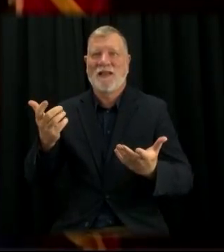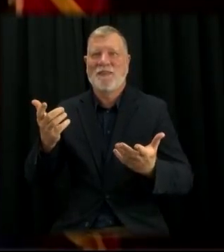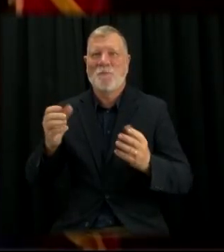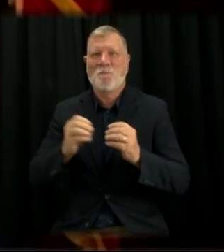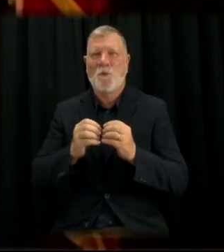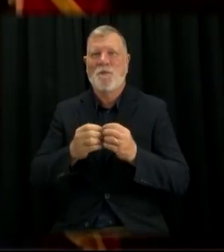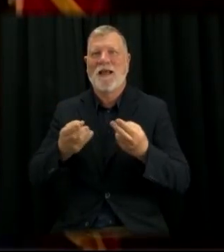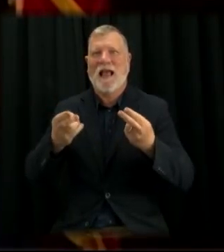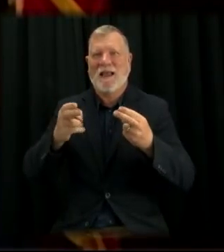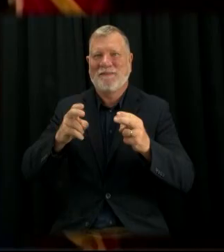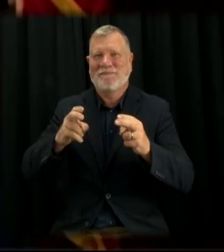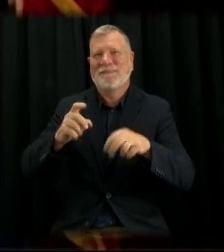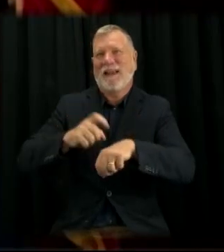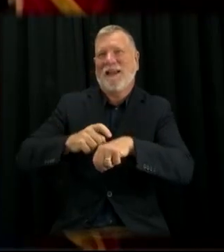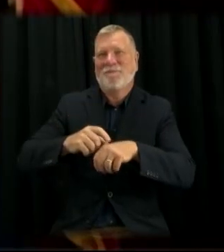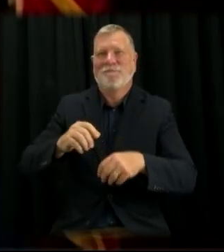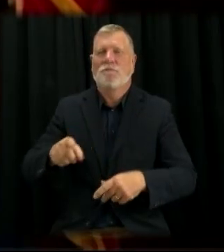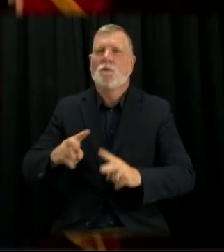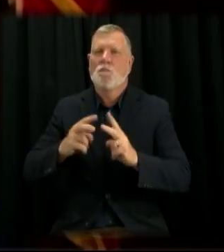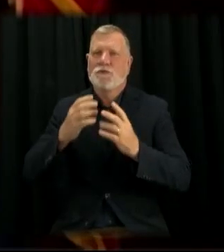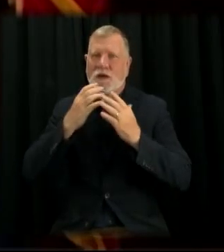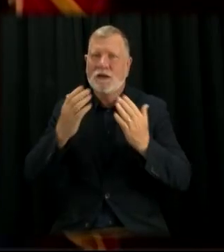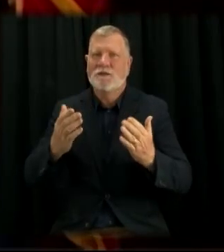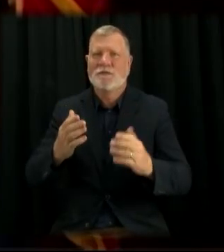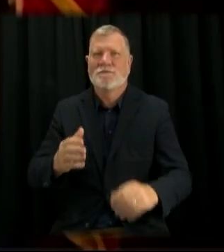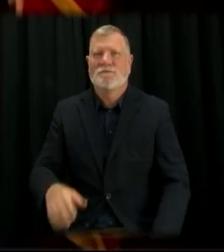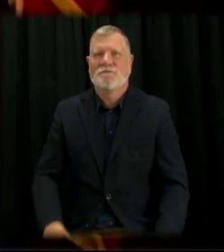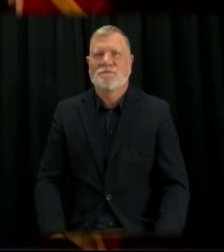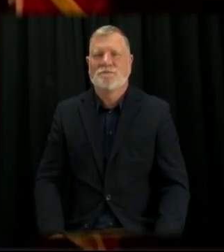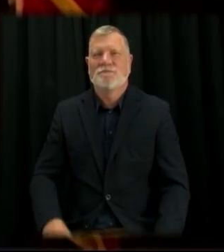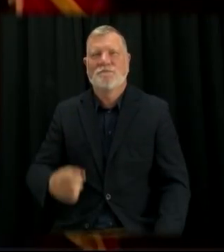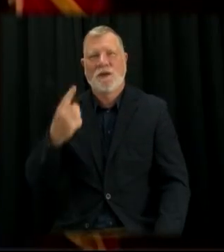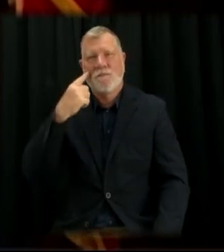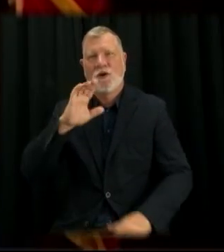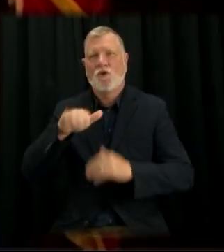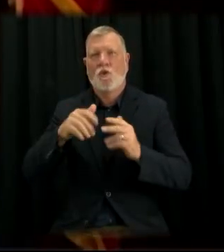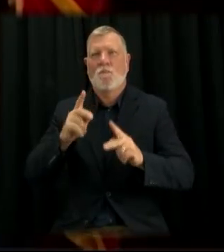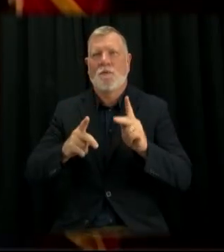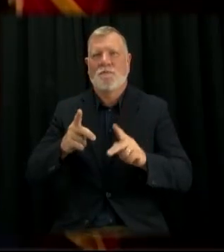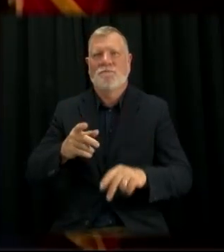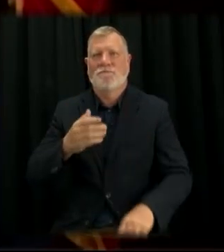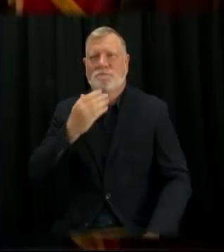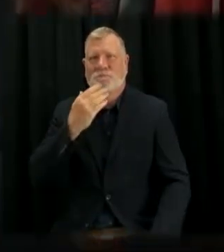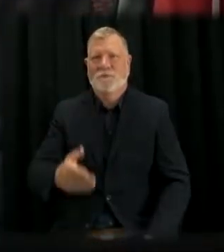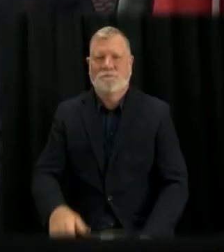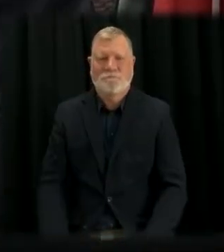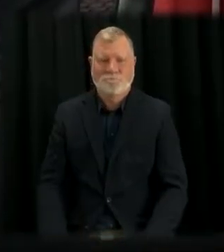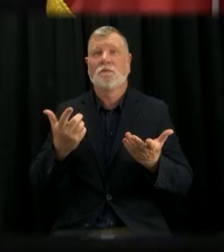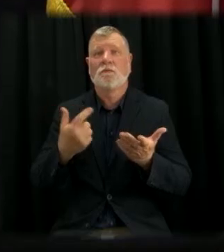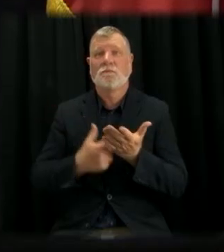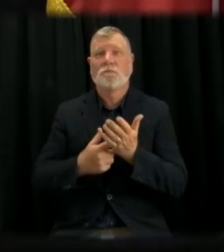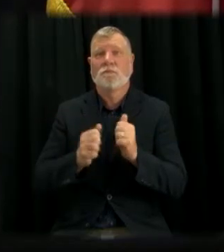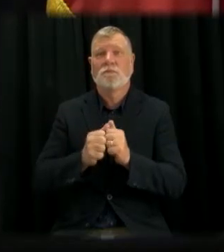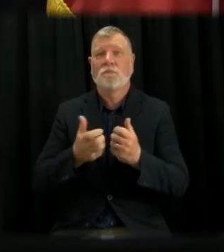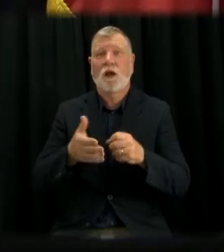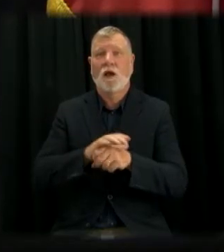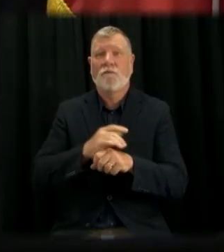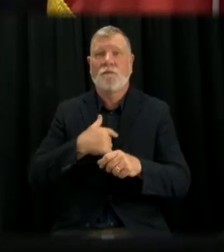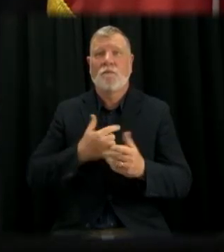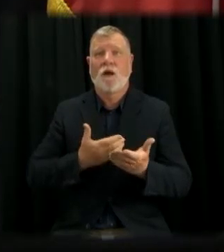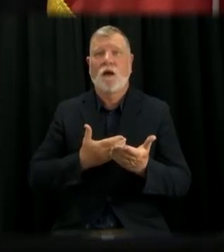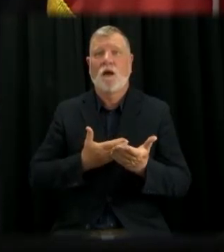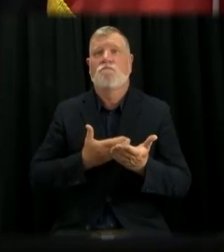compromiso, empuje y pasión, puertorriqueños en su mayoría que han propulsado las mejores ideas